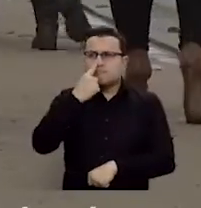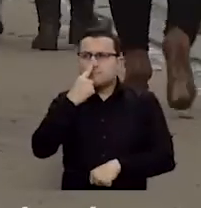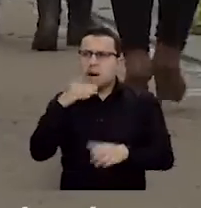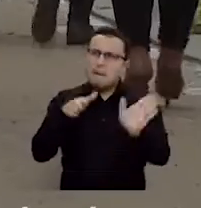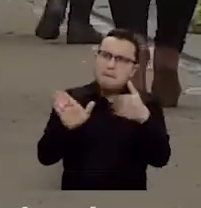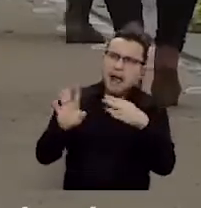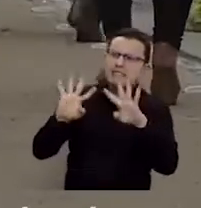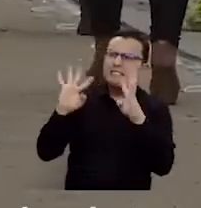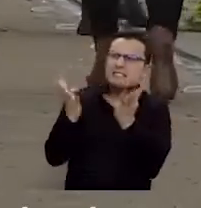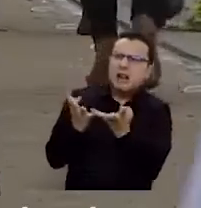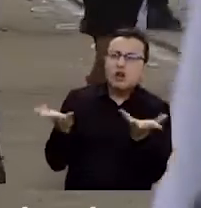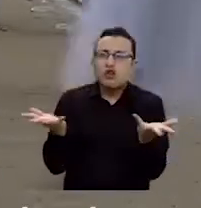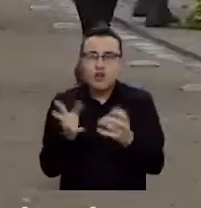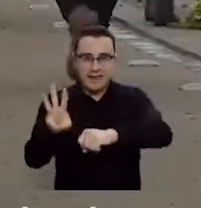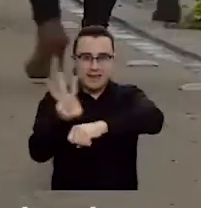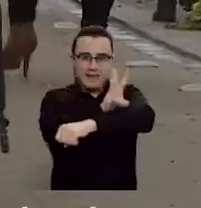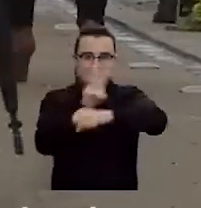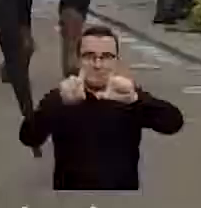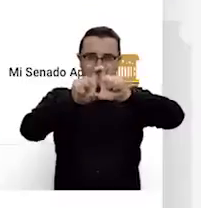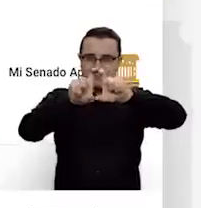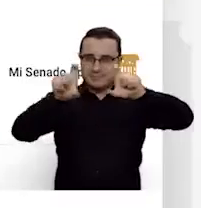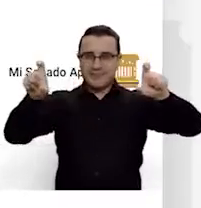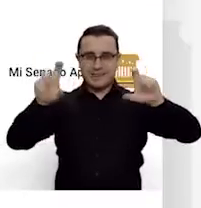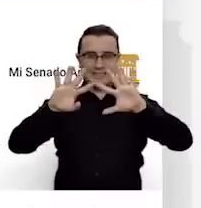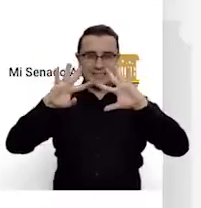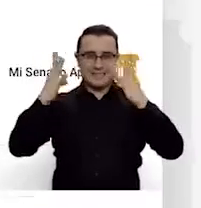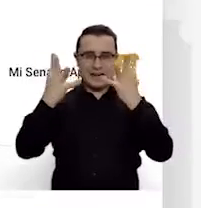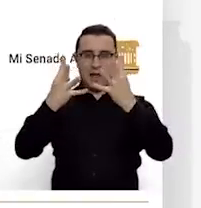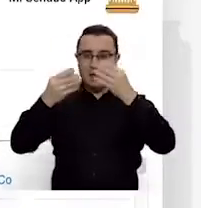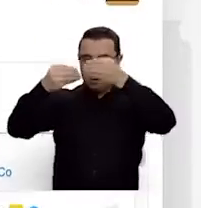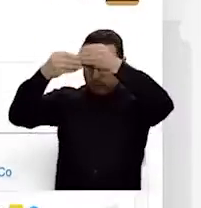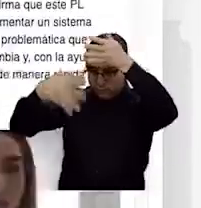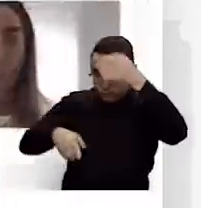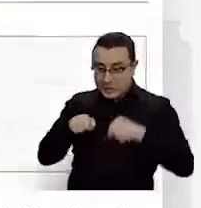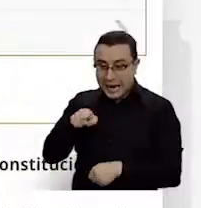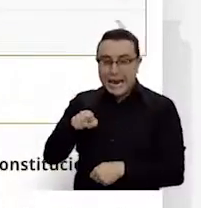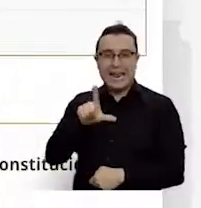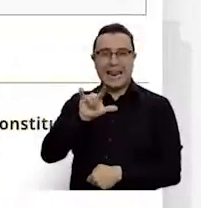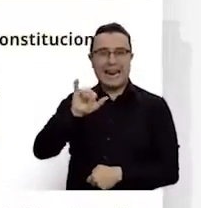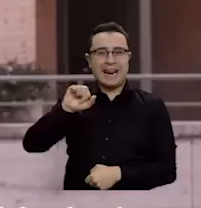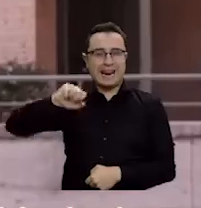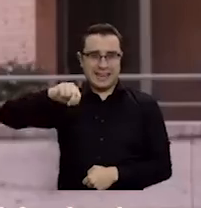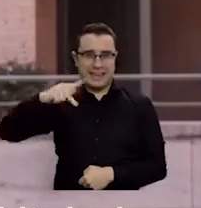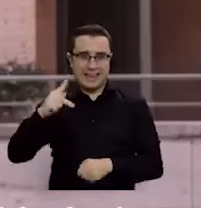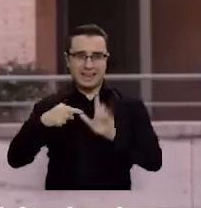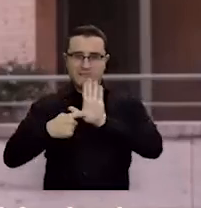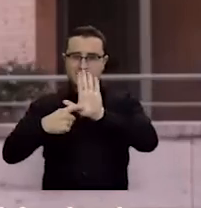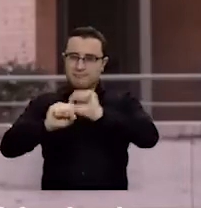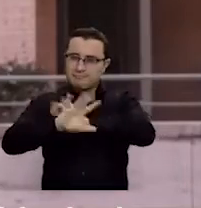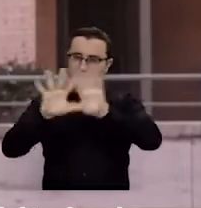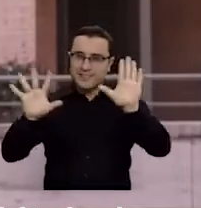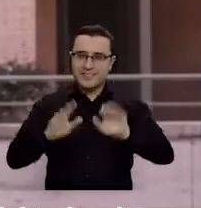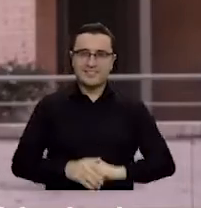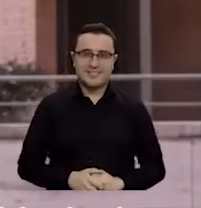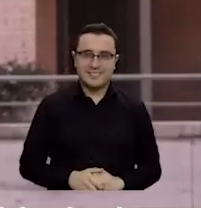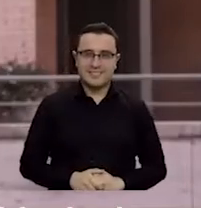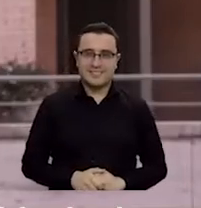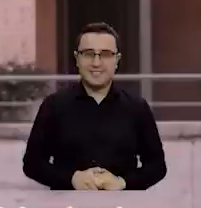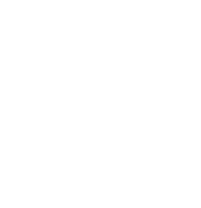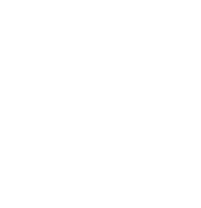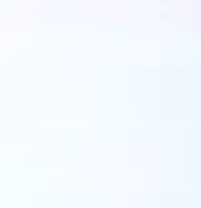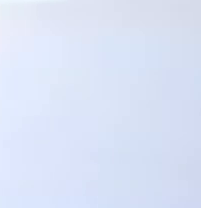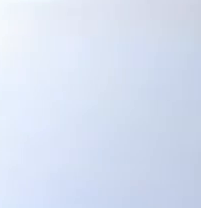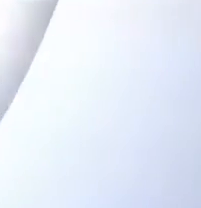Todos los ciudadanos pueden consultar los planes institucionales en la página web de la entidad a través del link de